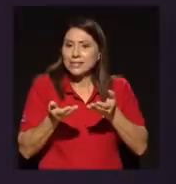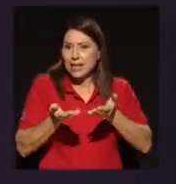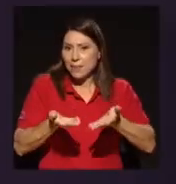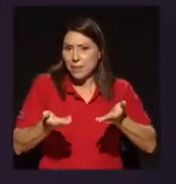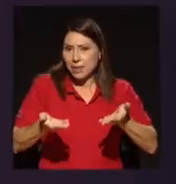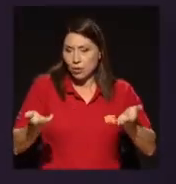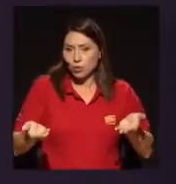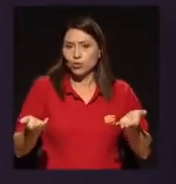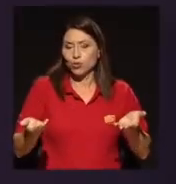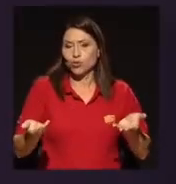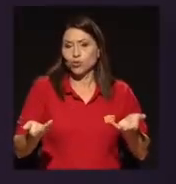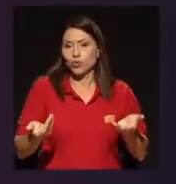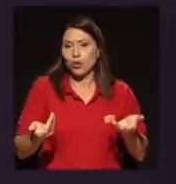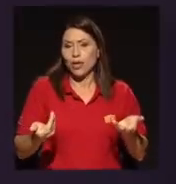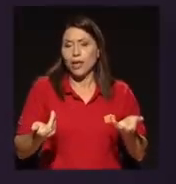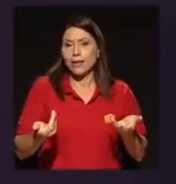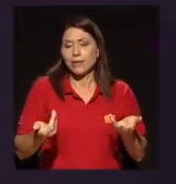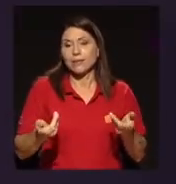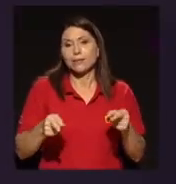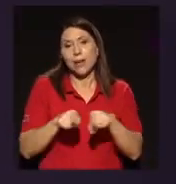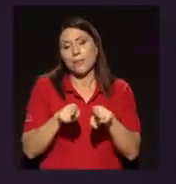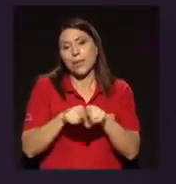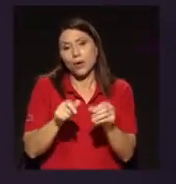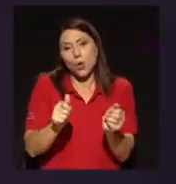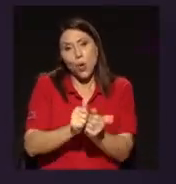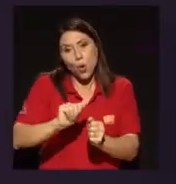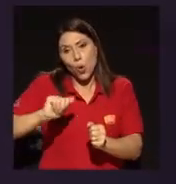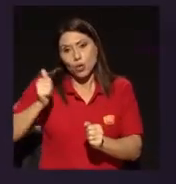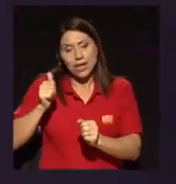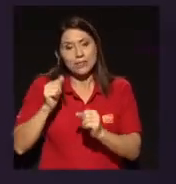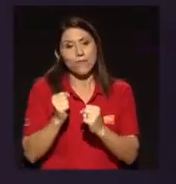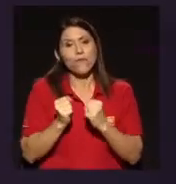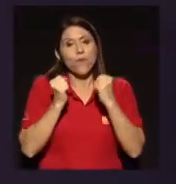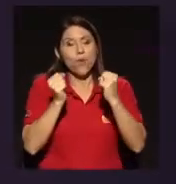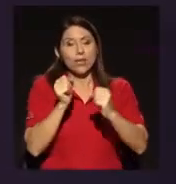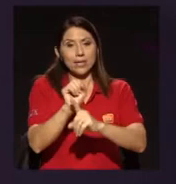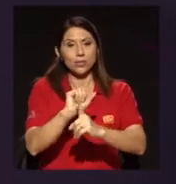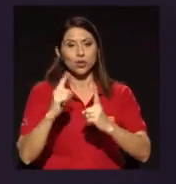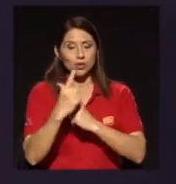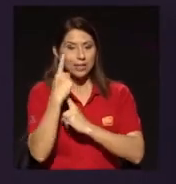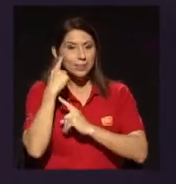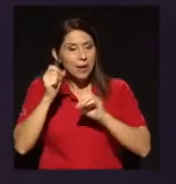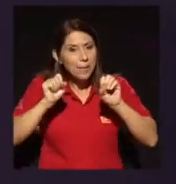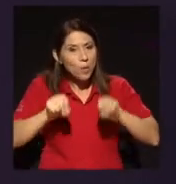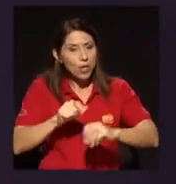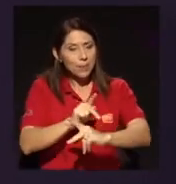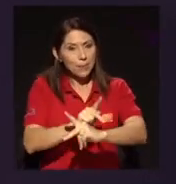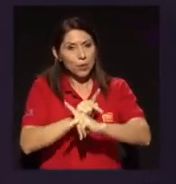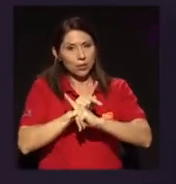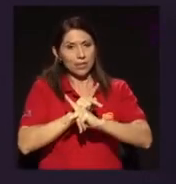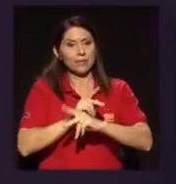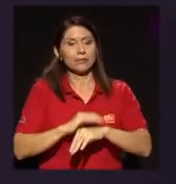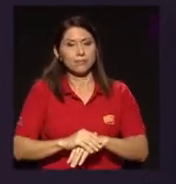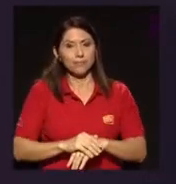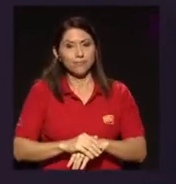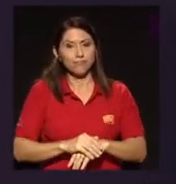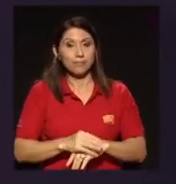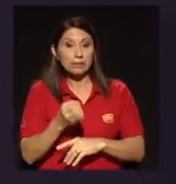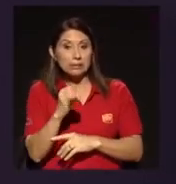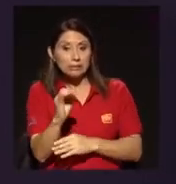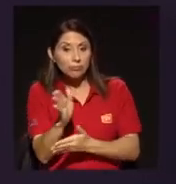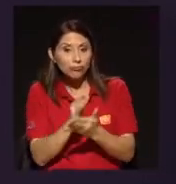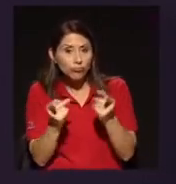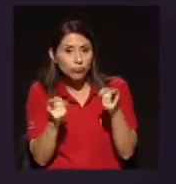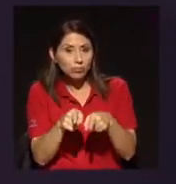poco más de elementos aunado a otras fortalezas sociales para poder pues protegerse ante este tipo